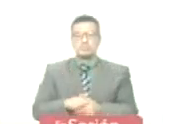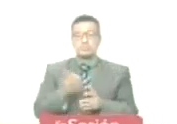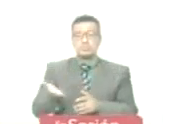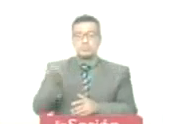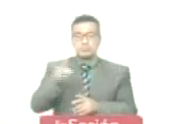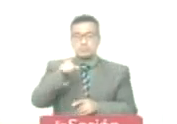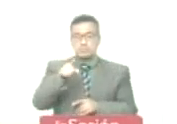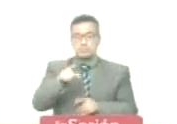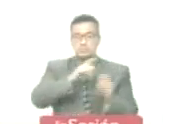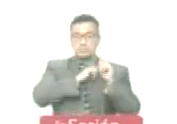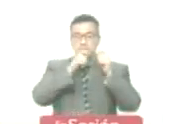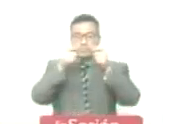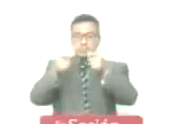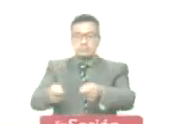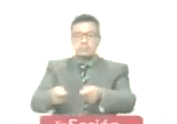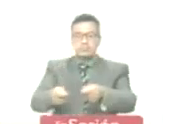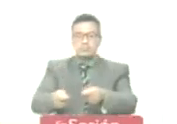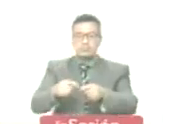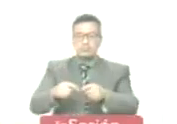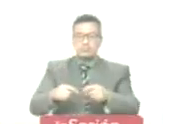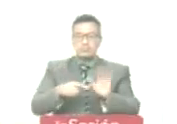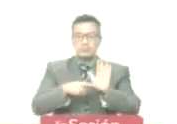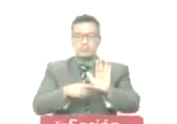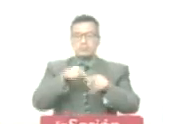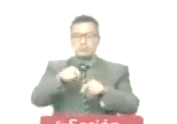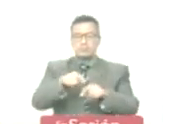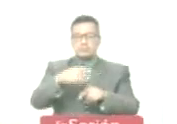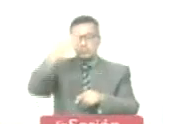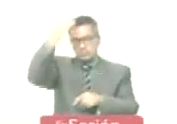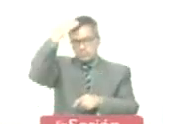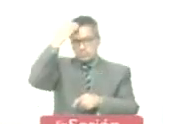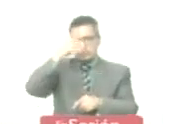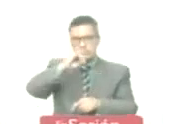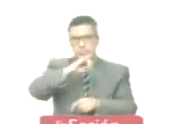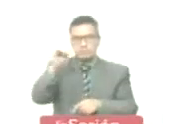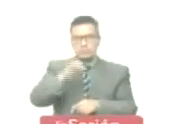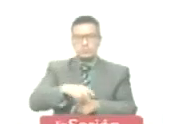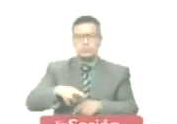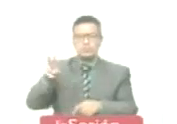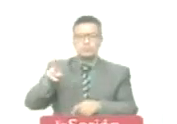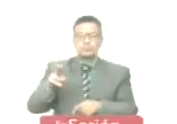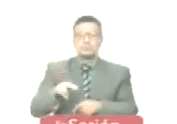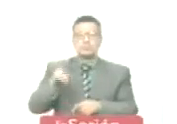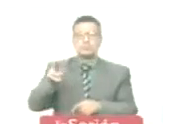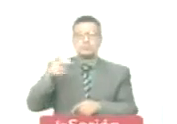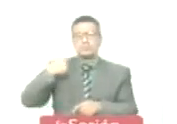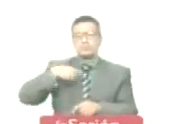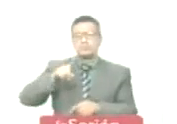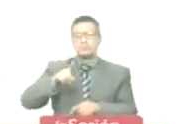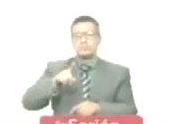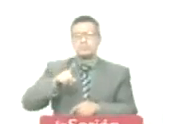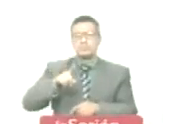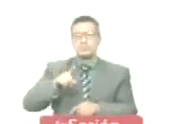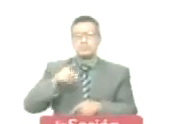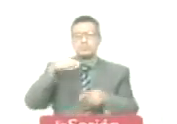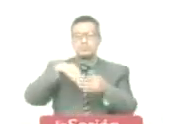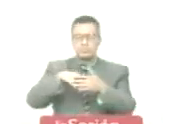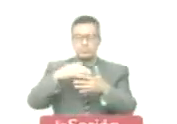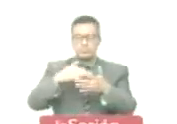importancia de esta designación ante el Reino de Noruega es que tiene